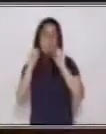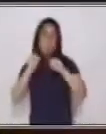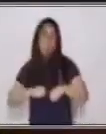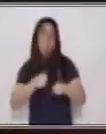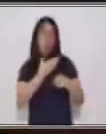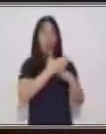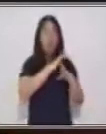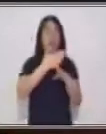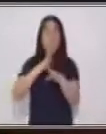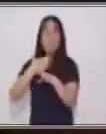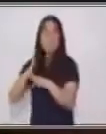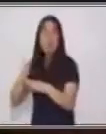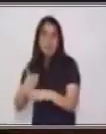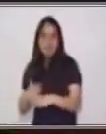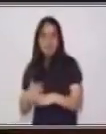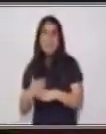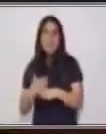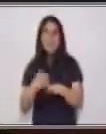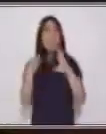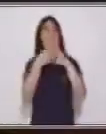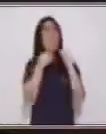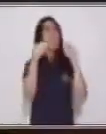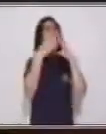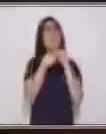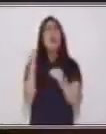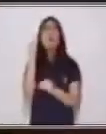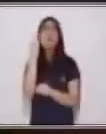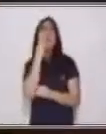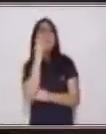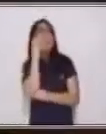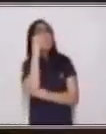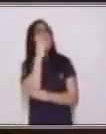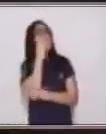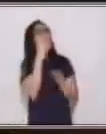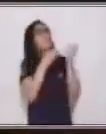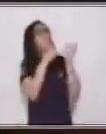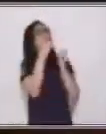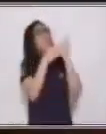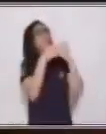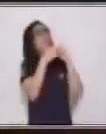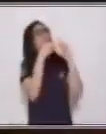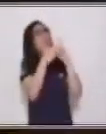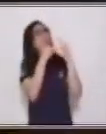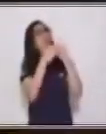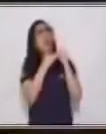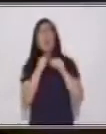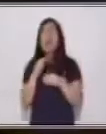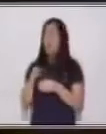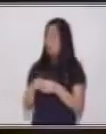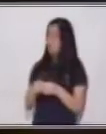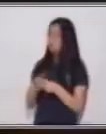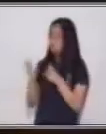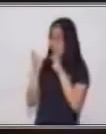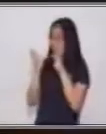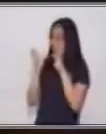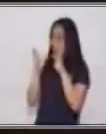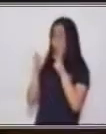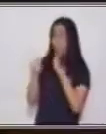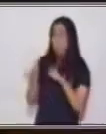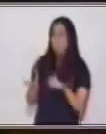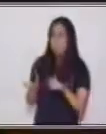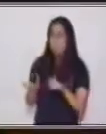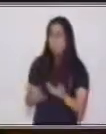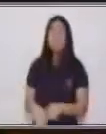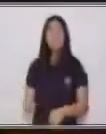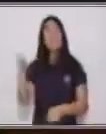con las personas para compartir todo nuestro conocimiento matemático. Te recordamos siempre, lávate las manos con